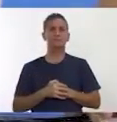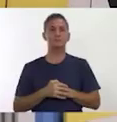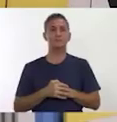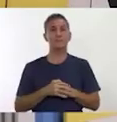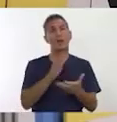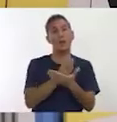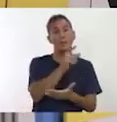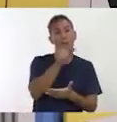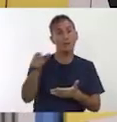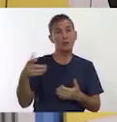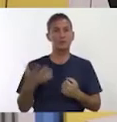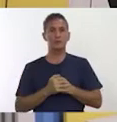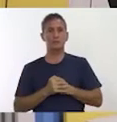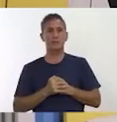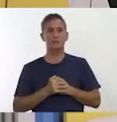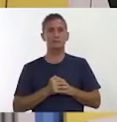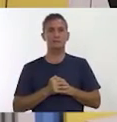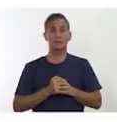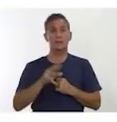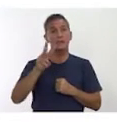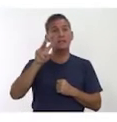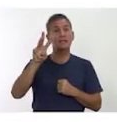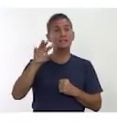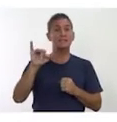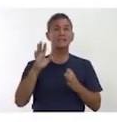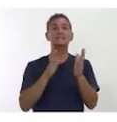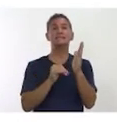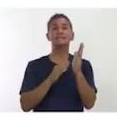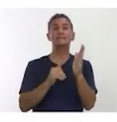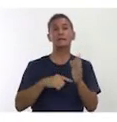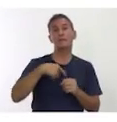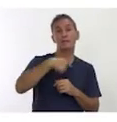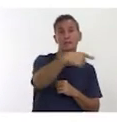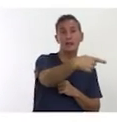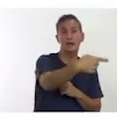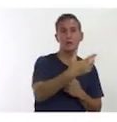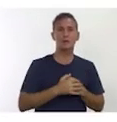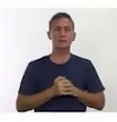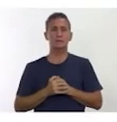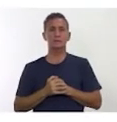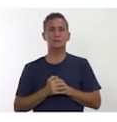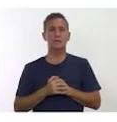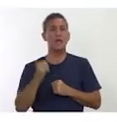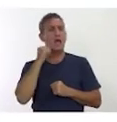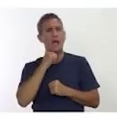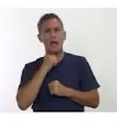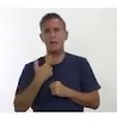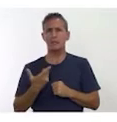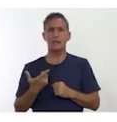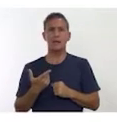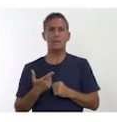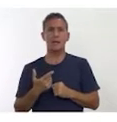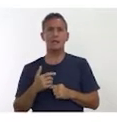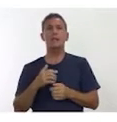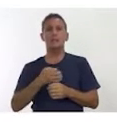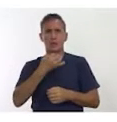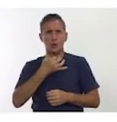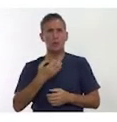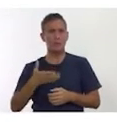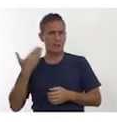repelen. Para los estudiantes del tercer semestre regular, además de lo que